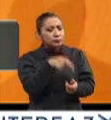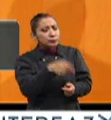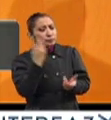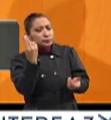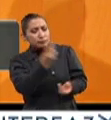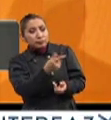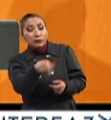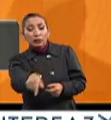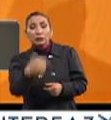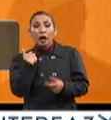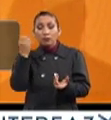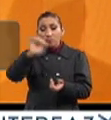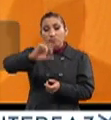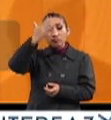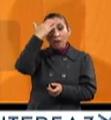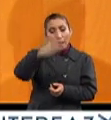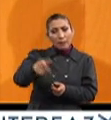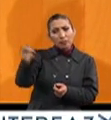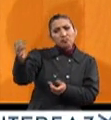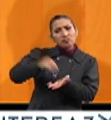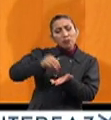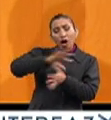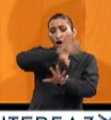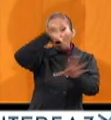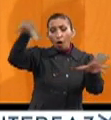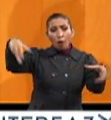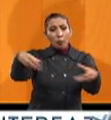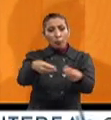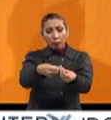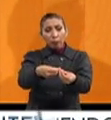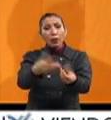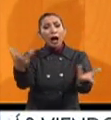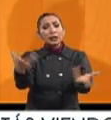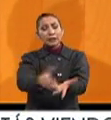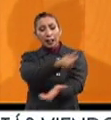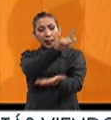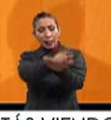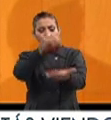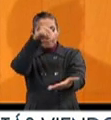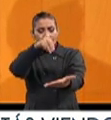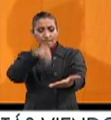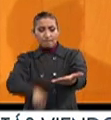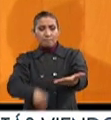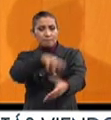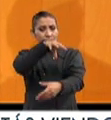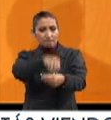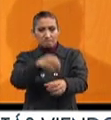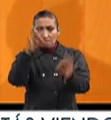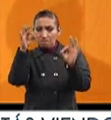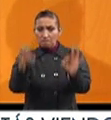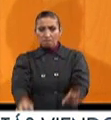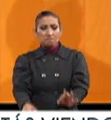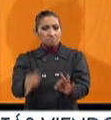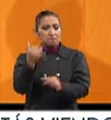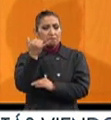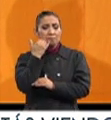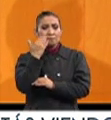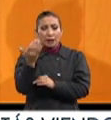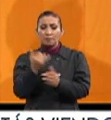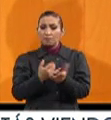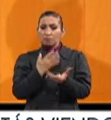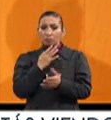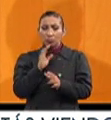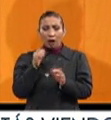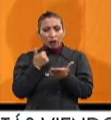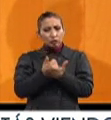alumnos y a los expertos, y en conjunto generar una legislación integral, eficiente y